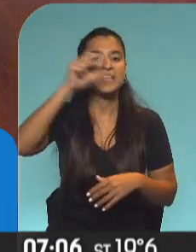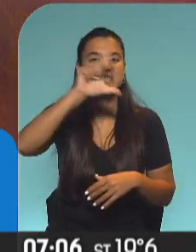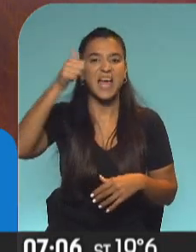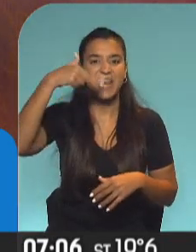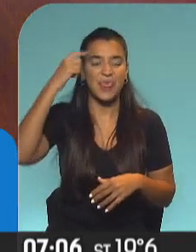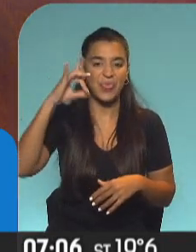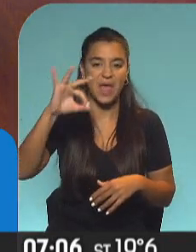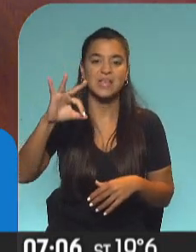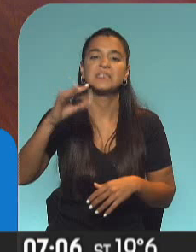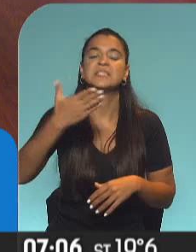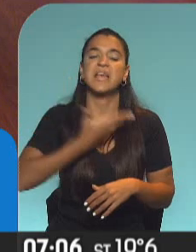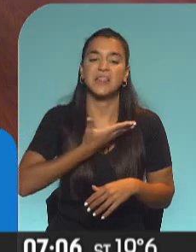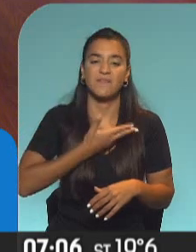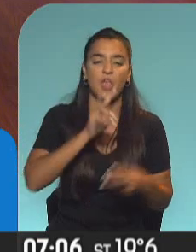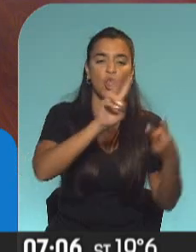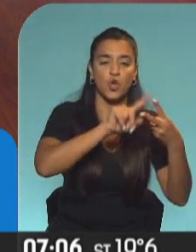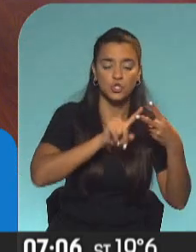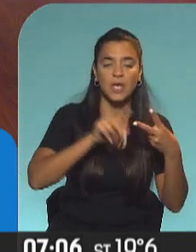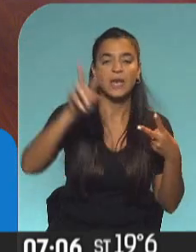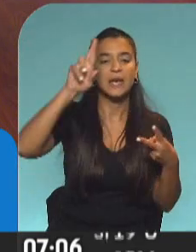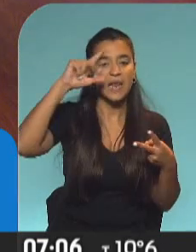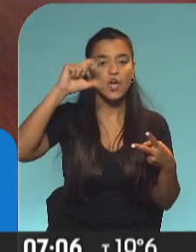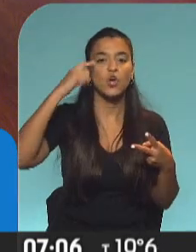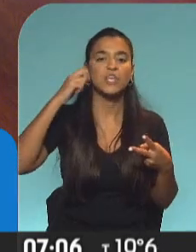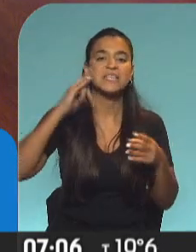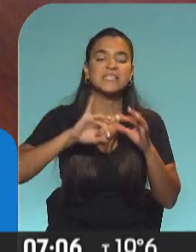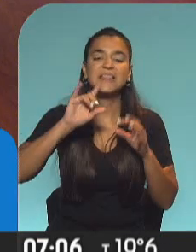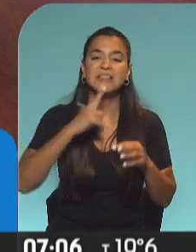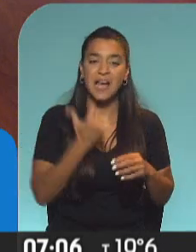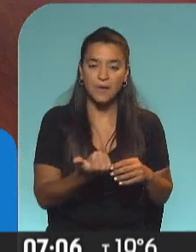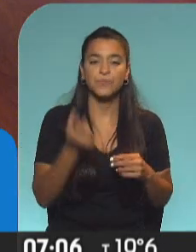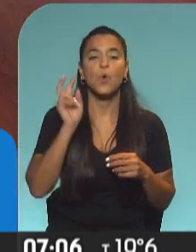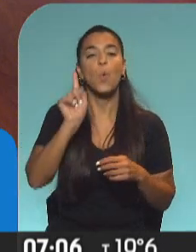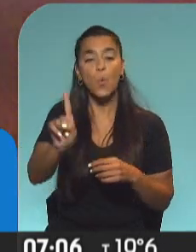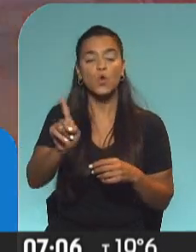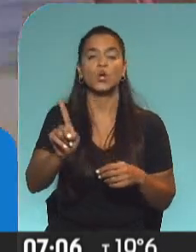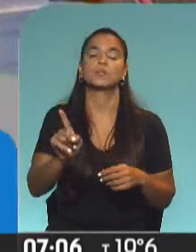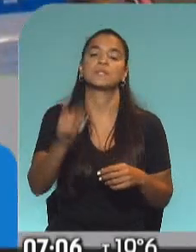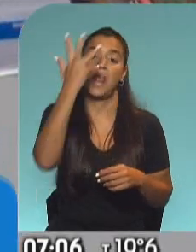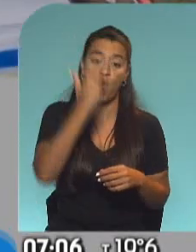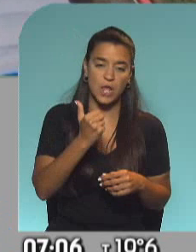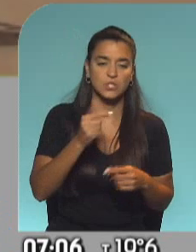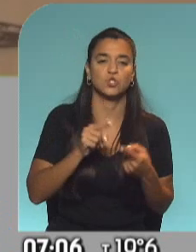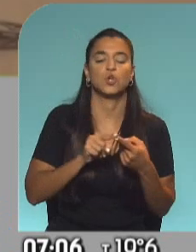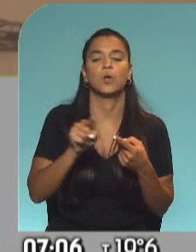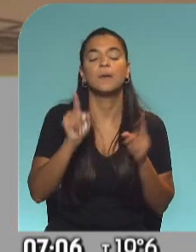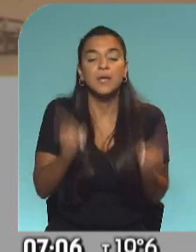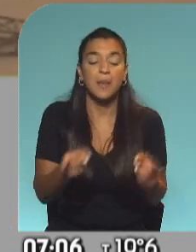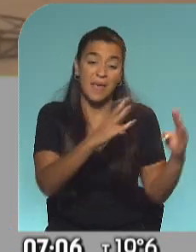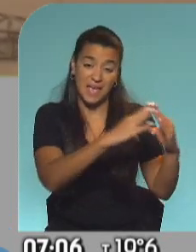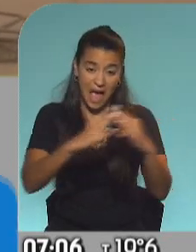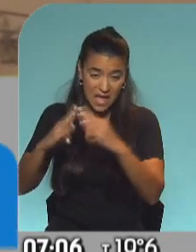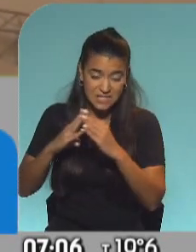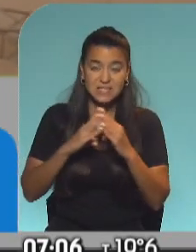Santa Fe, 2 en Reconquista, 1 en San Lorenzo. Aquí hay sedes de la empresa, pero también las propiedades, las